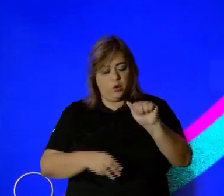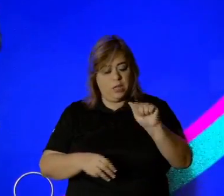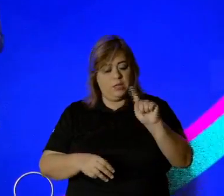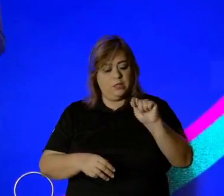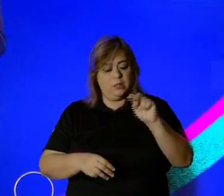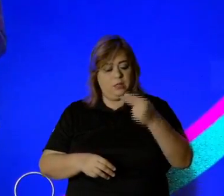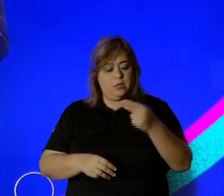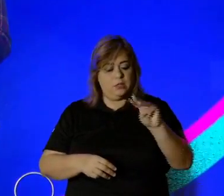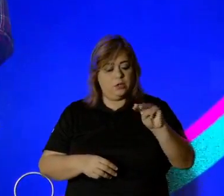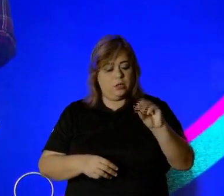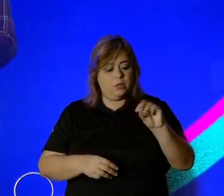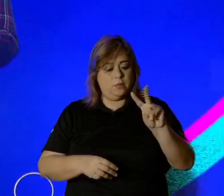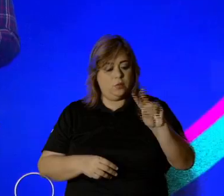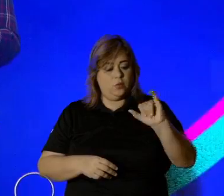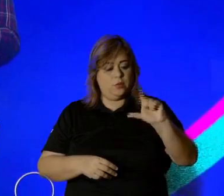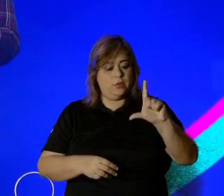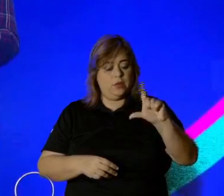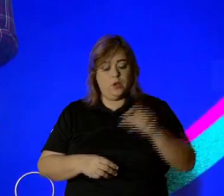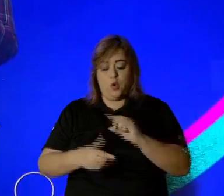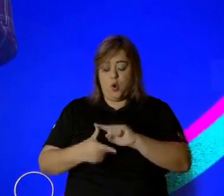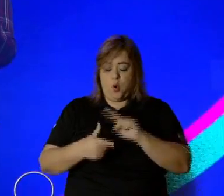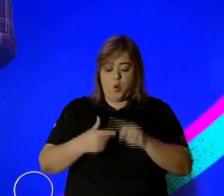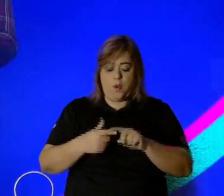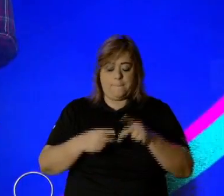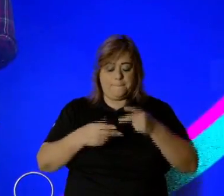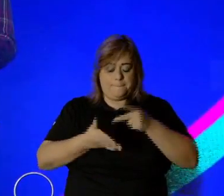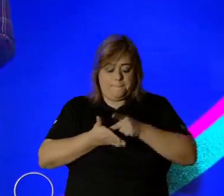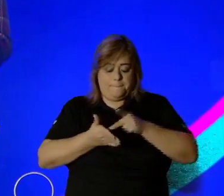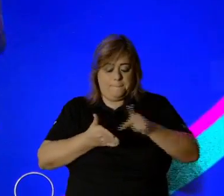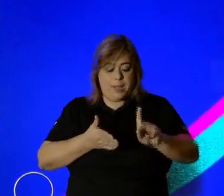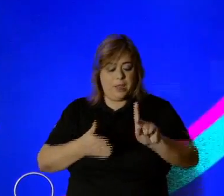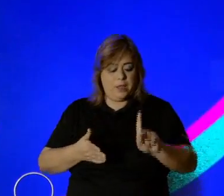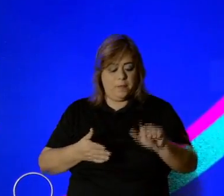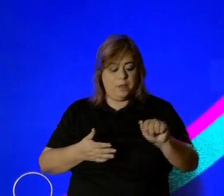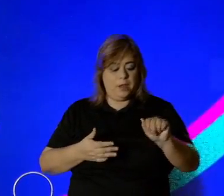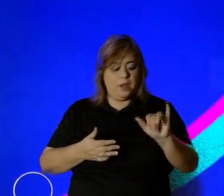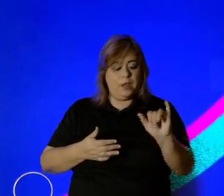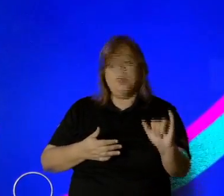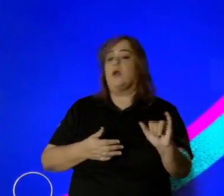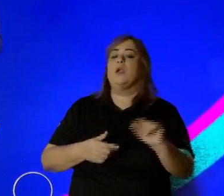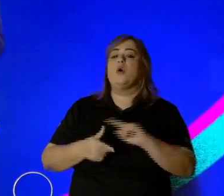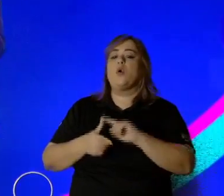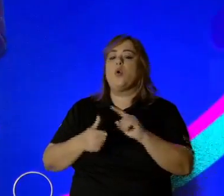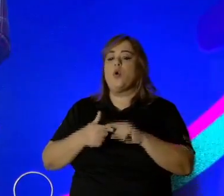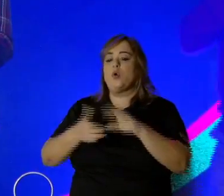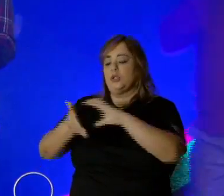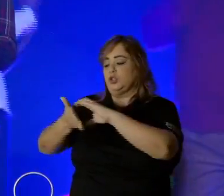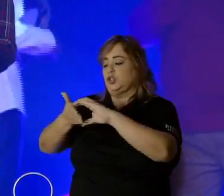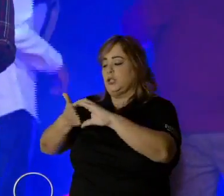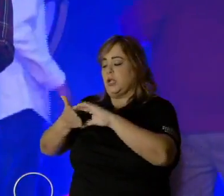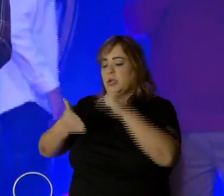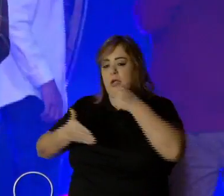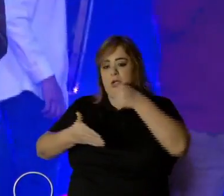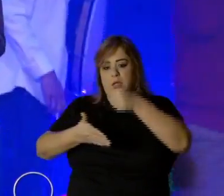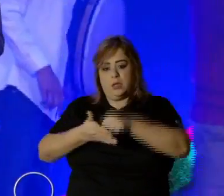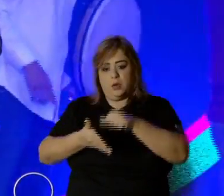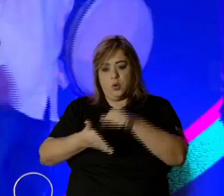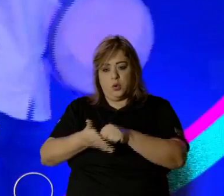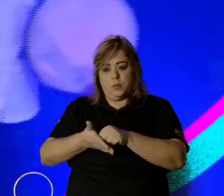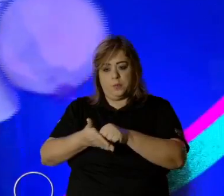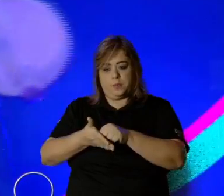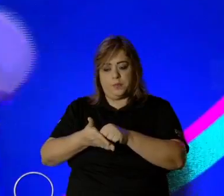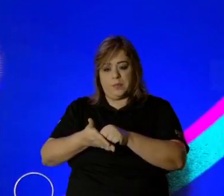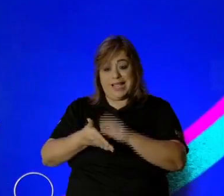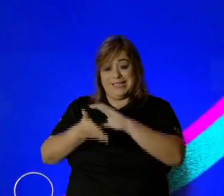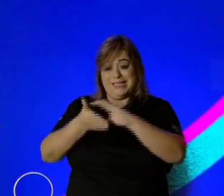Señor. Toda aportación, si va a hacerlo por cheque y correo, debe hacerla a nombre de la iglesia La